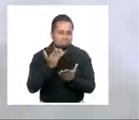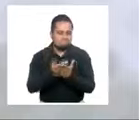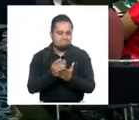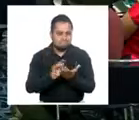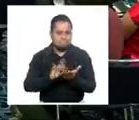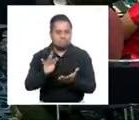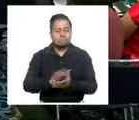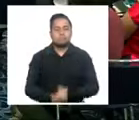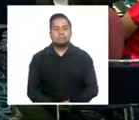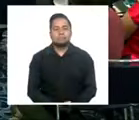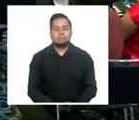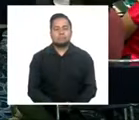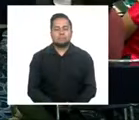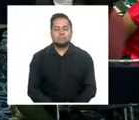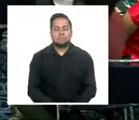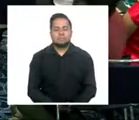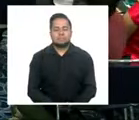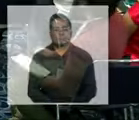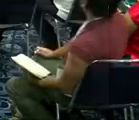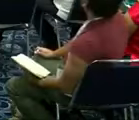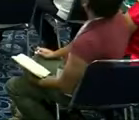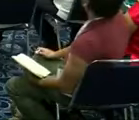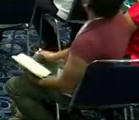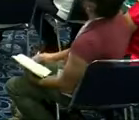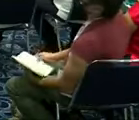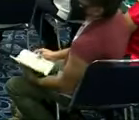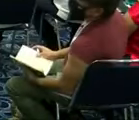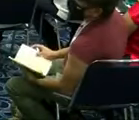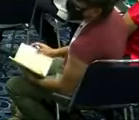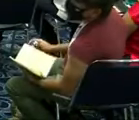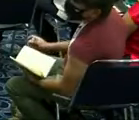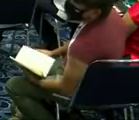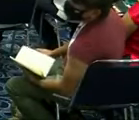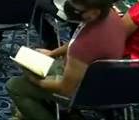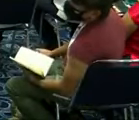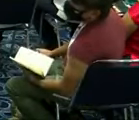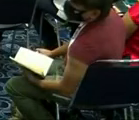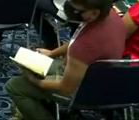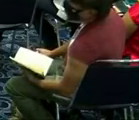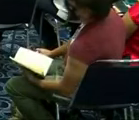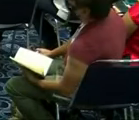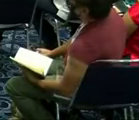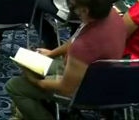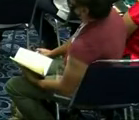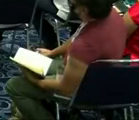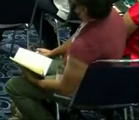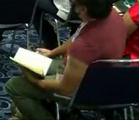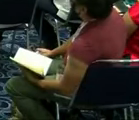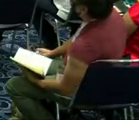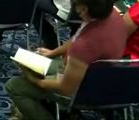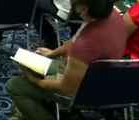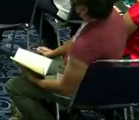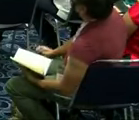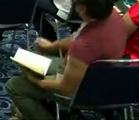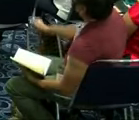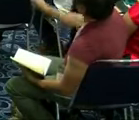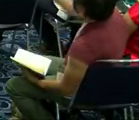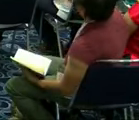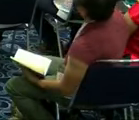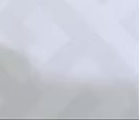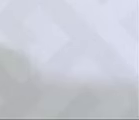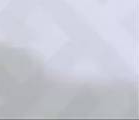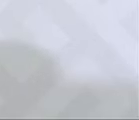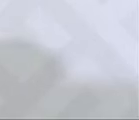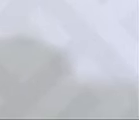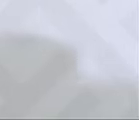gracias. ¿Perdón? Sí, se van a anular fiats. Lo vamos a hacer porque